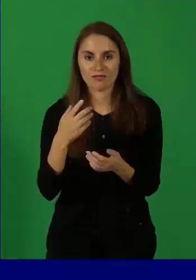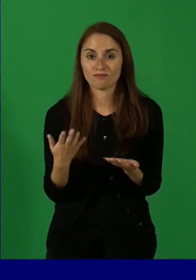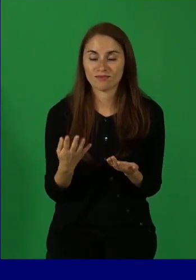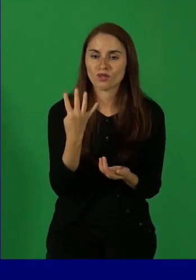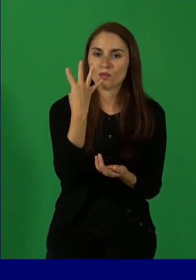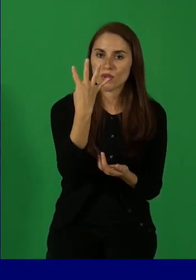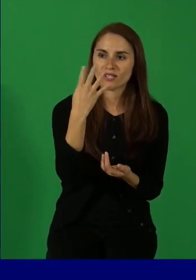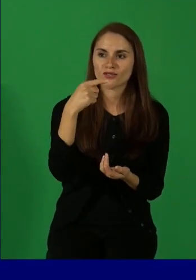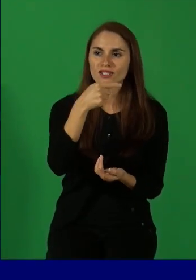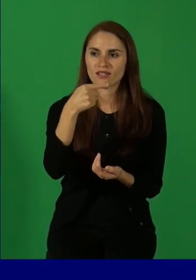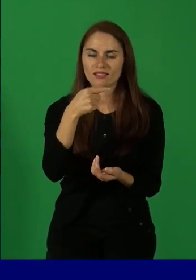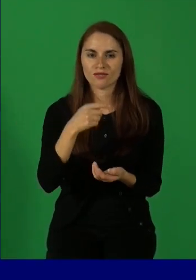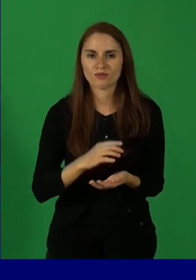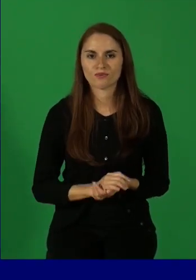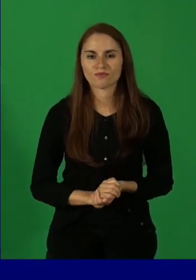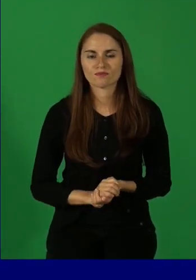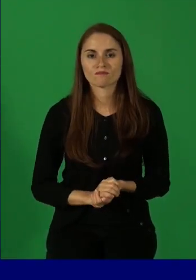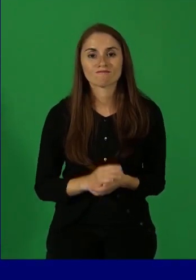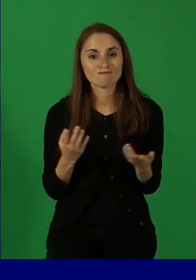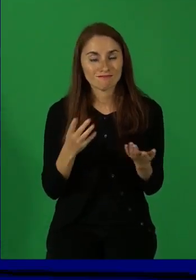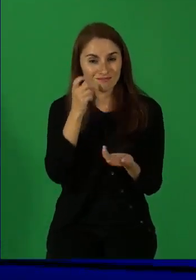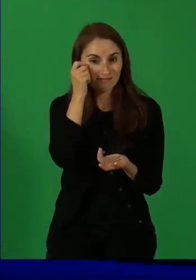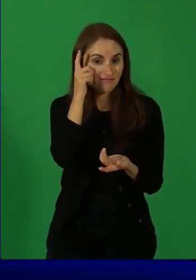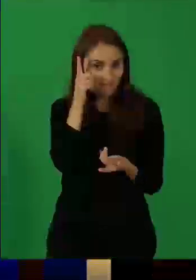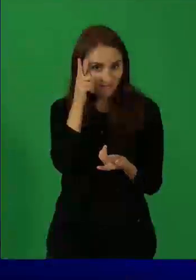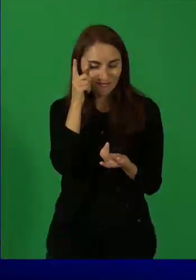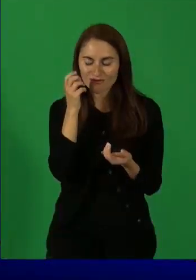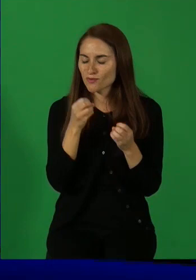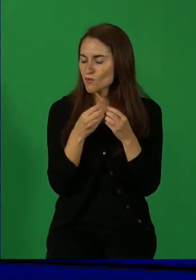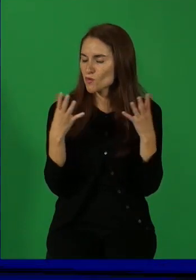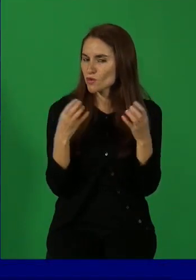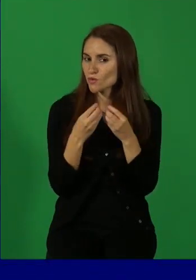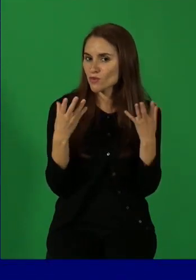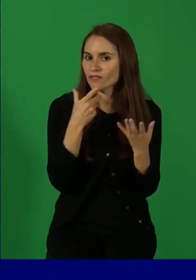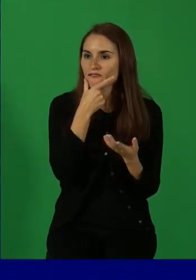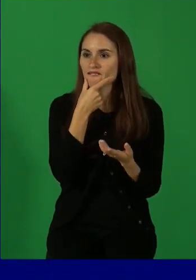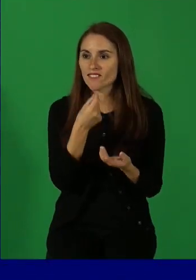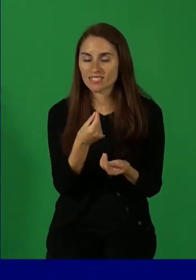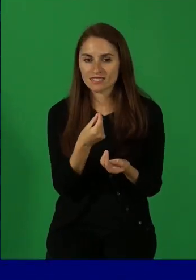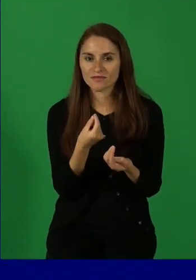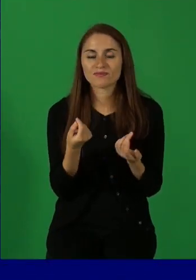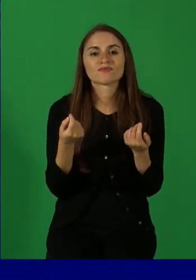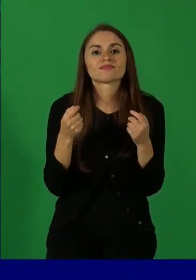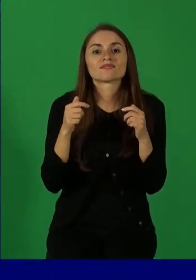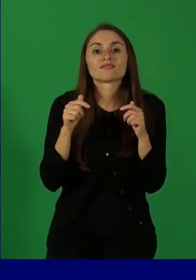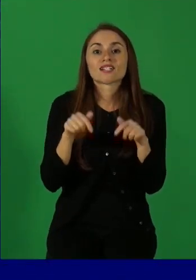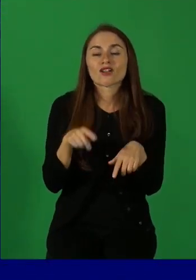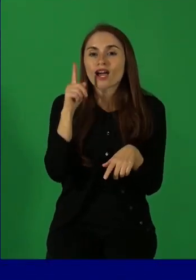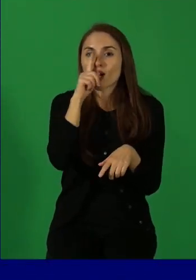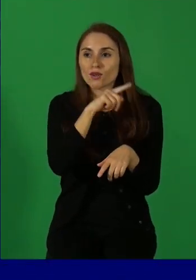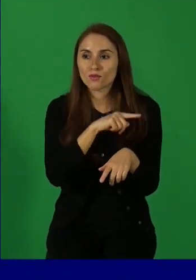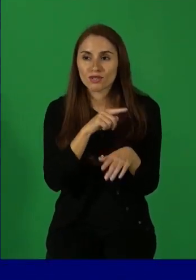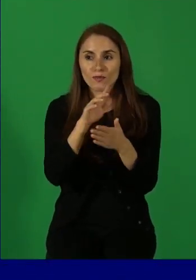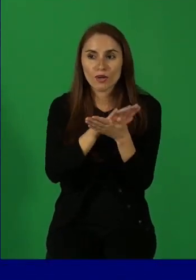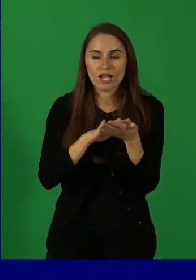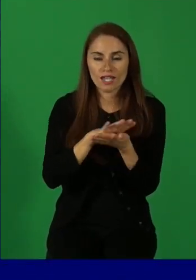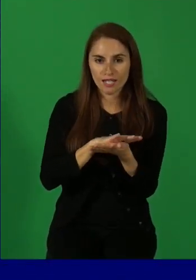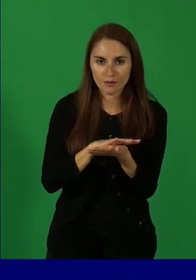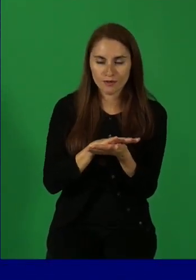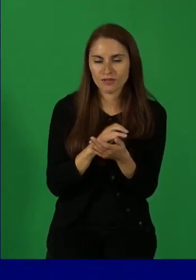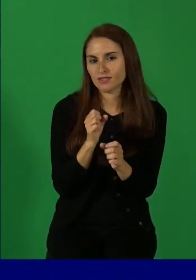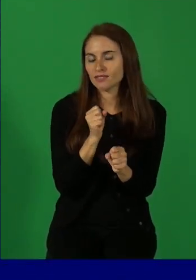caso, 4 negativo. ¿Te das cuenta que es muy fácil? Veamos entonces este último ejemplo en donde